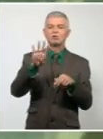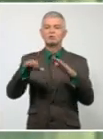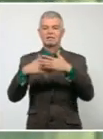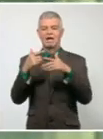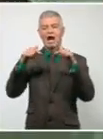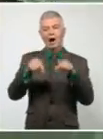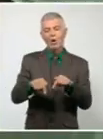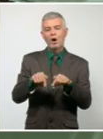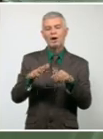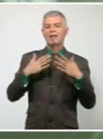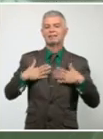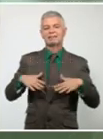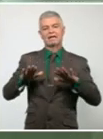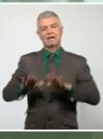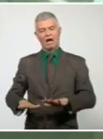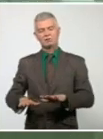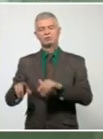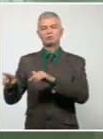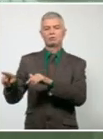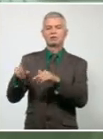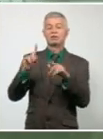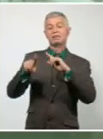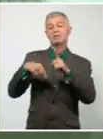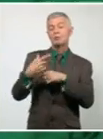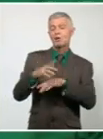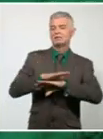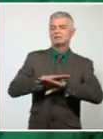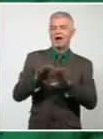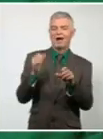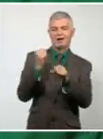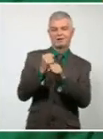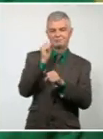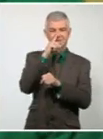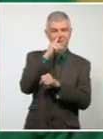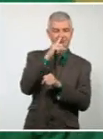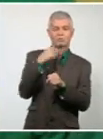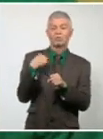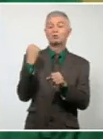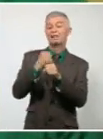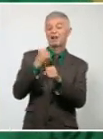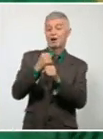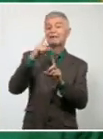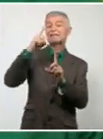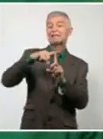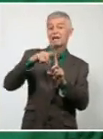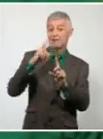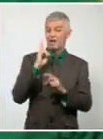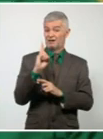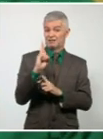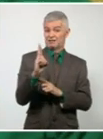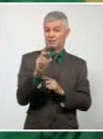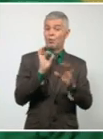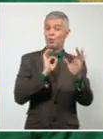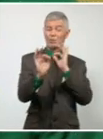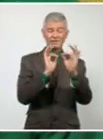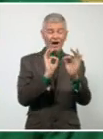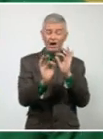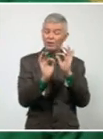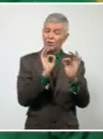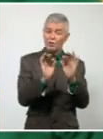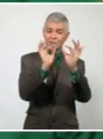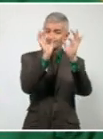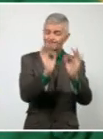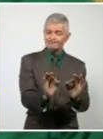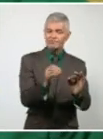descanso establecido luego de representar una vanguardia. El trabajo en la terapia intensiva es un cuidado específico donde se le brinda